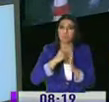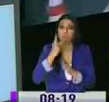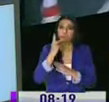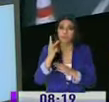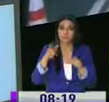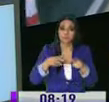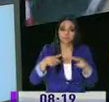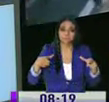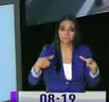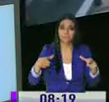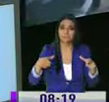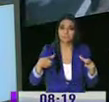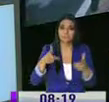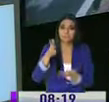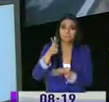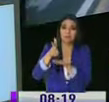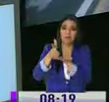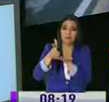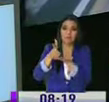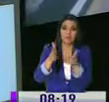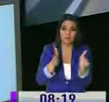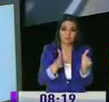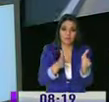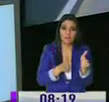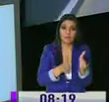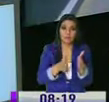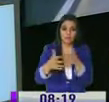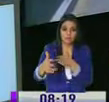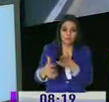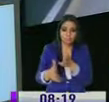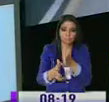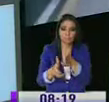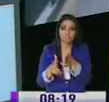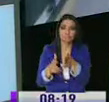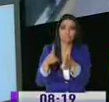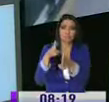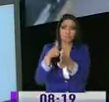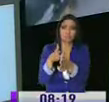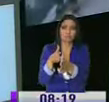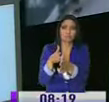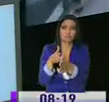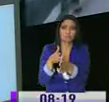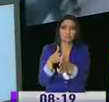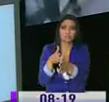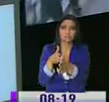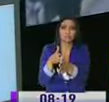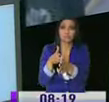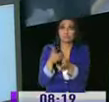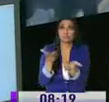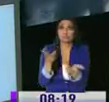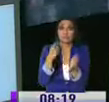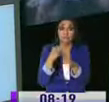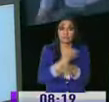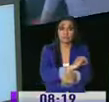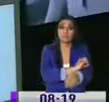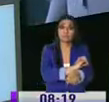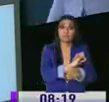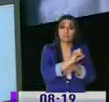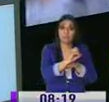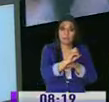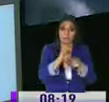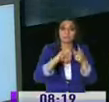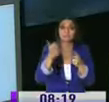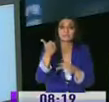sophie la parada está sobre la vía cuando pare el bus algún tráfico del diablos estamos a occidental en las 10 de